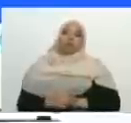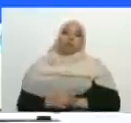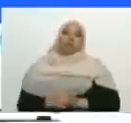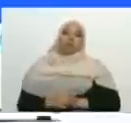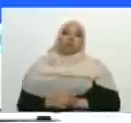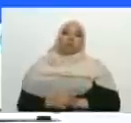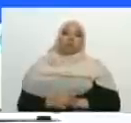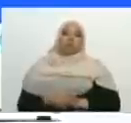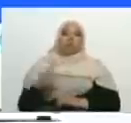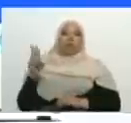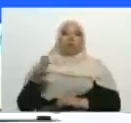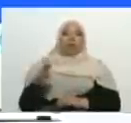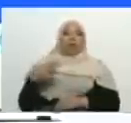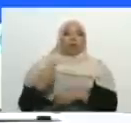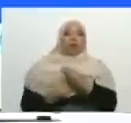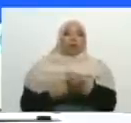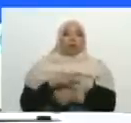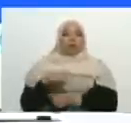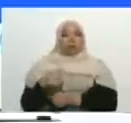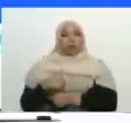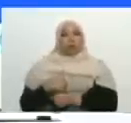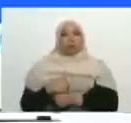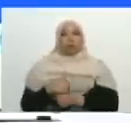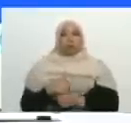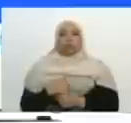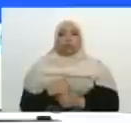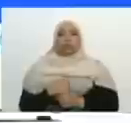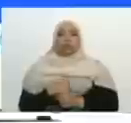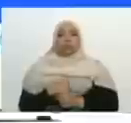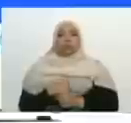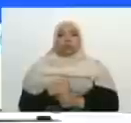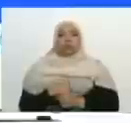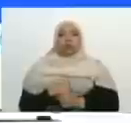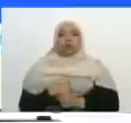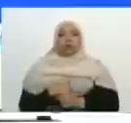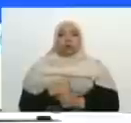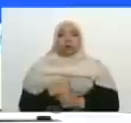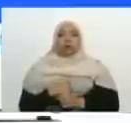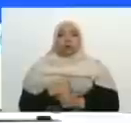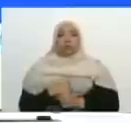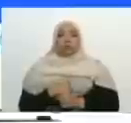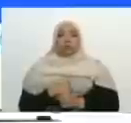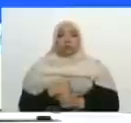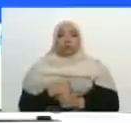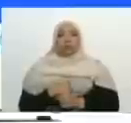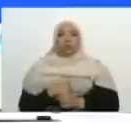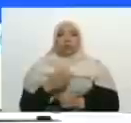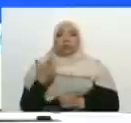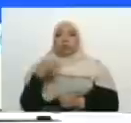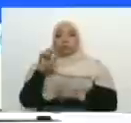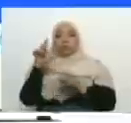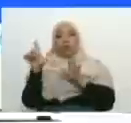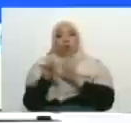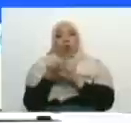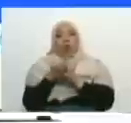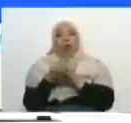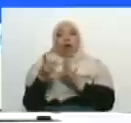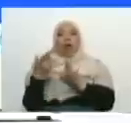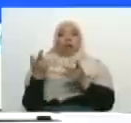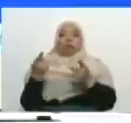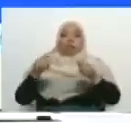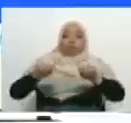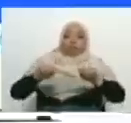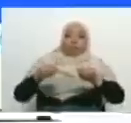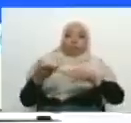reconocer ningún tipo de acto. Es nulo de toda nulidad. Y así también está contemplado en la ley antibloqueo en su